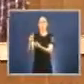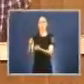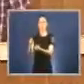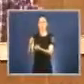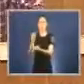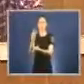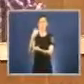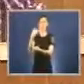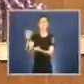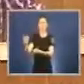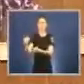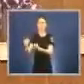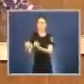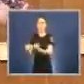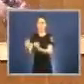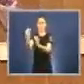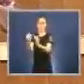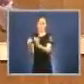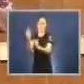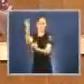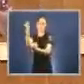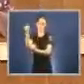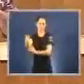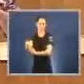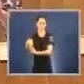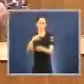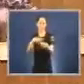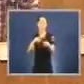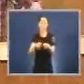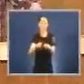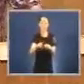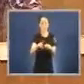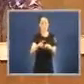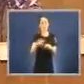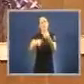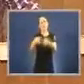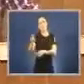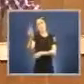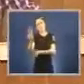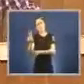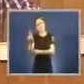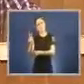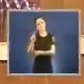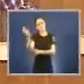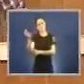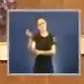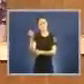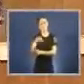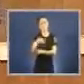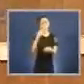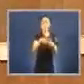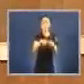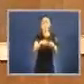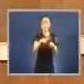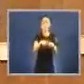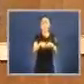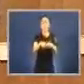bens inmobles. Estas políticas tamén teñen unha segunda derivada, que é que ditas